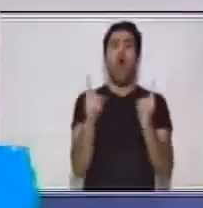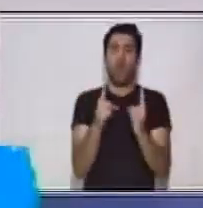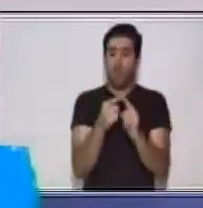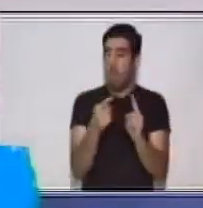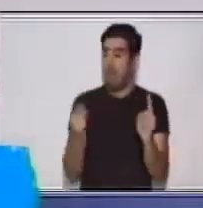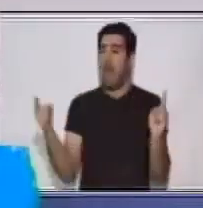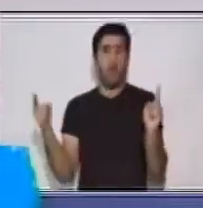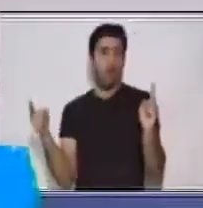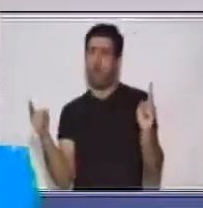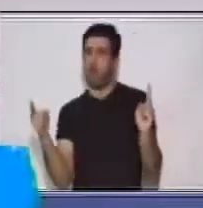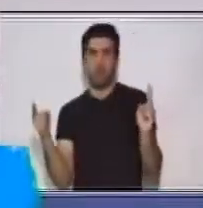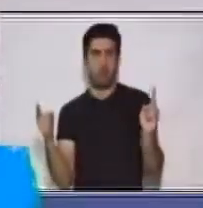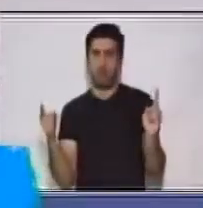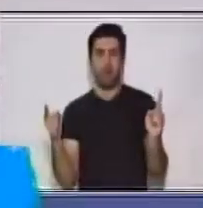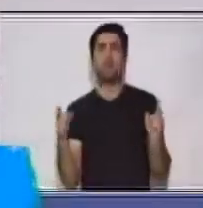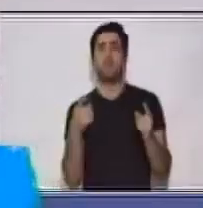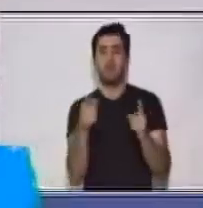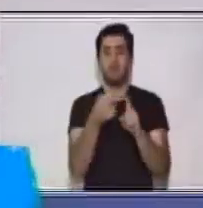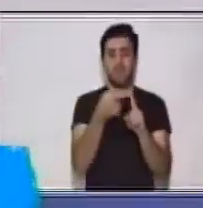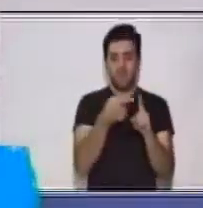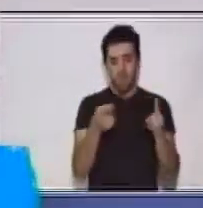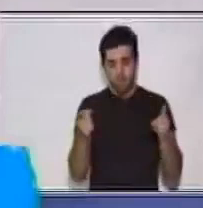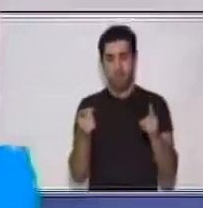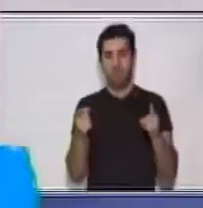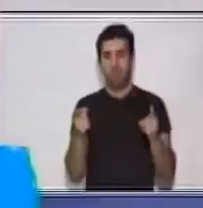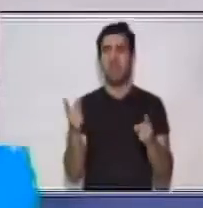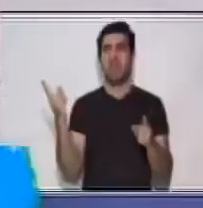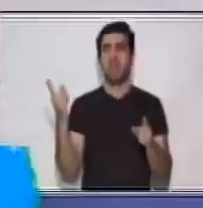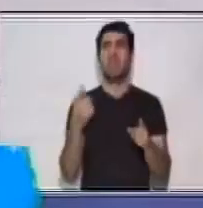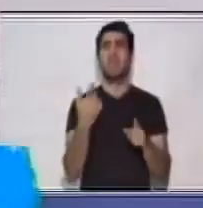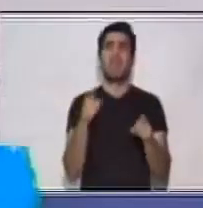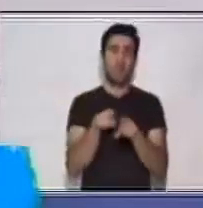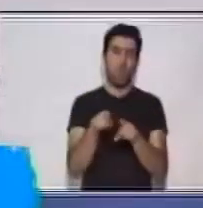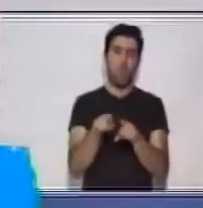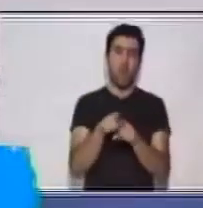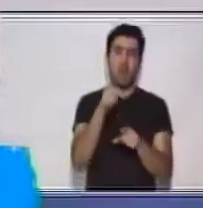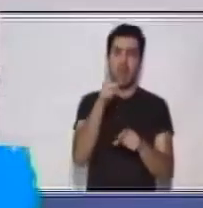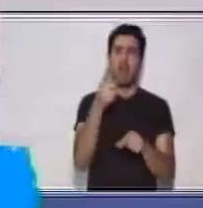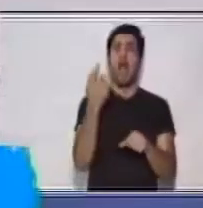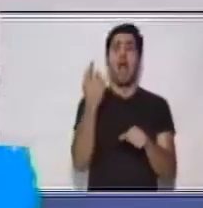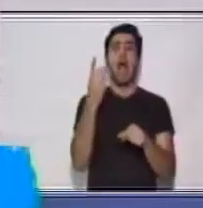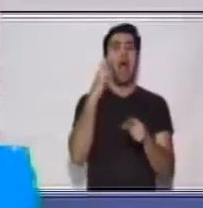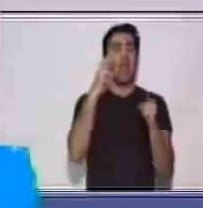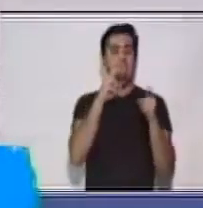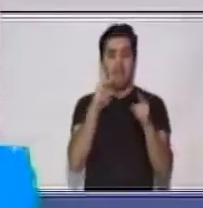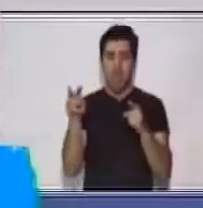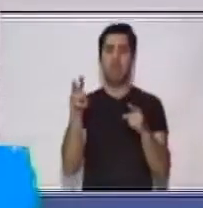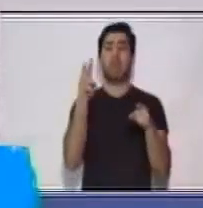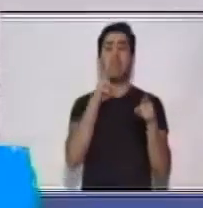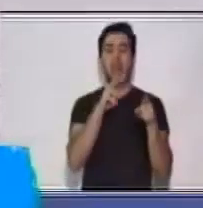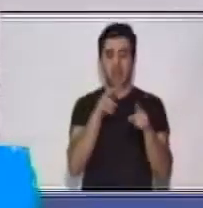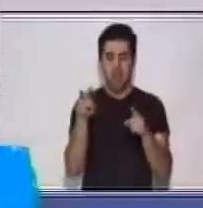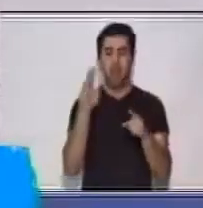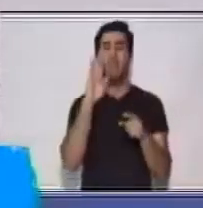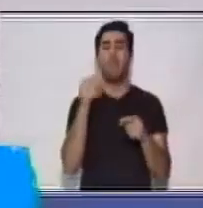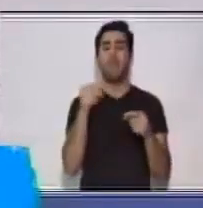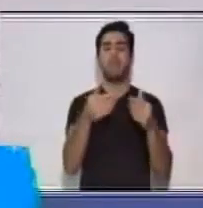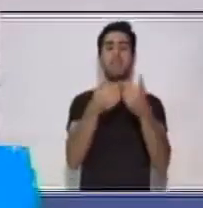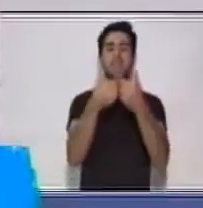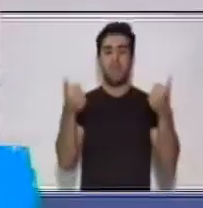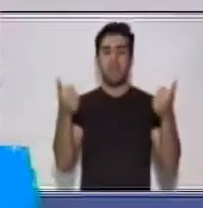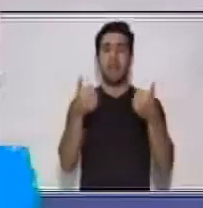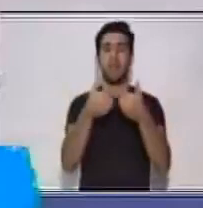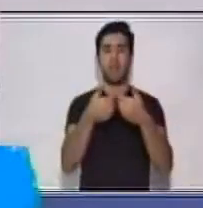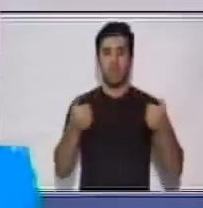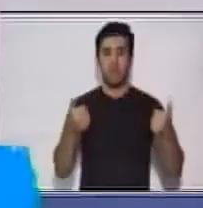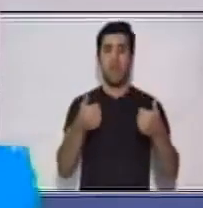adelante. Pero si hablamos de qué es un verso es una unidad de ritmo que se caracteriza por estar separada, es decir,